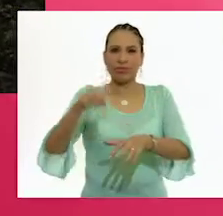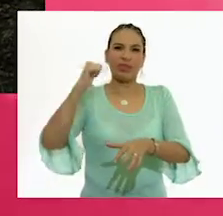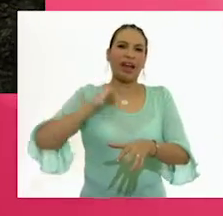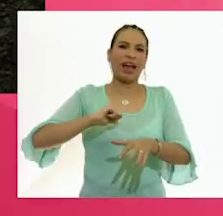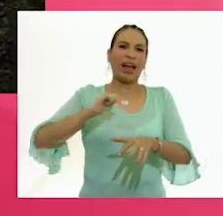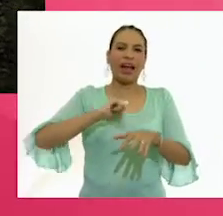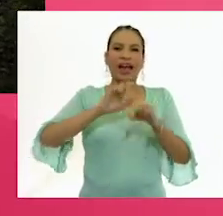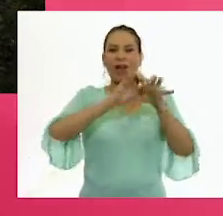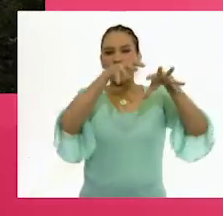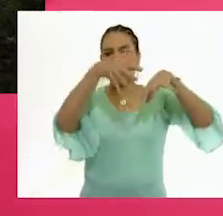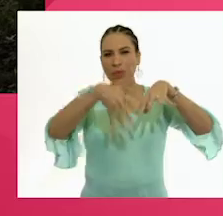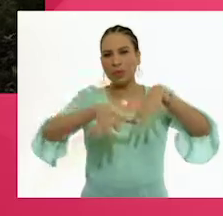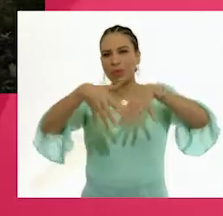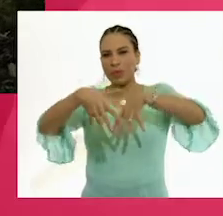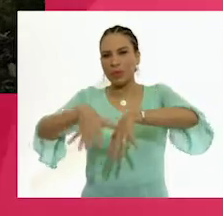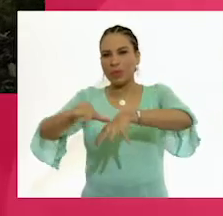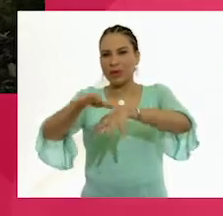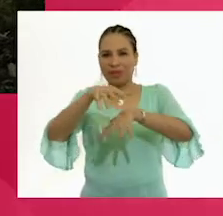acueducto.